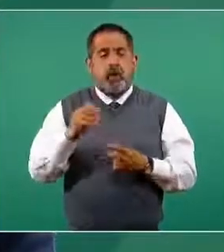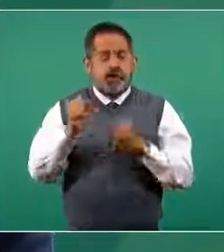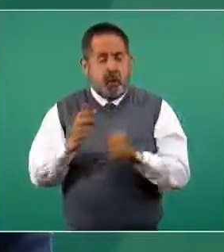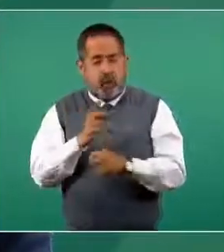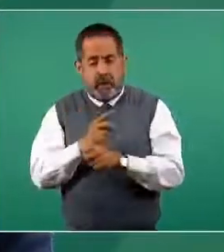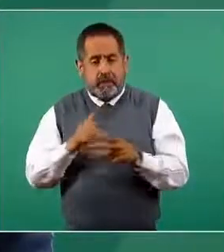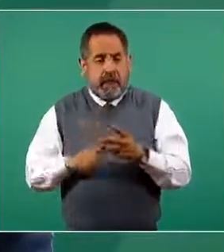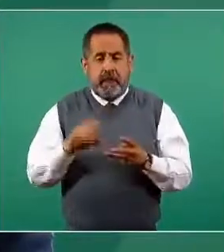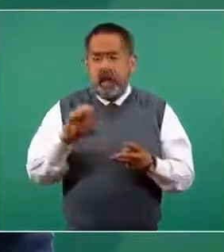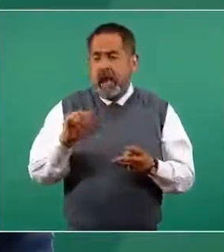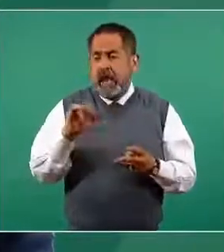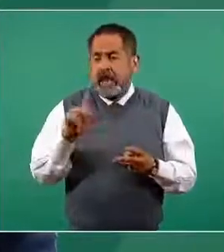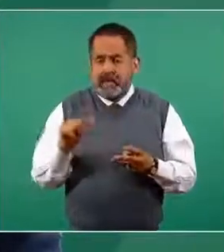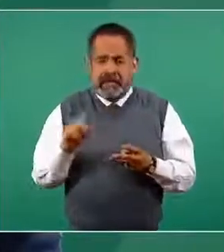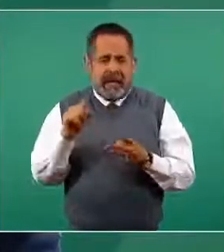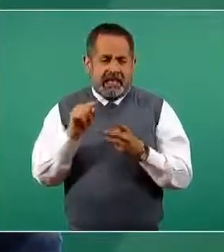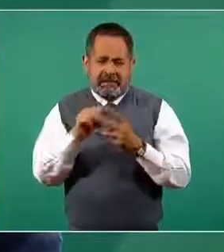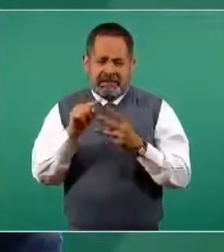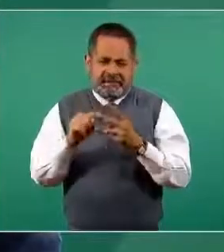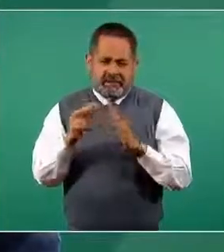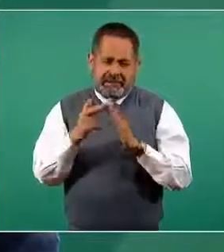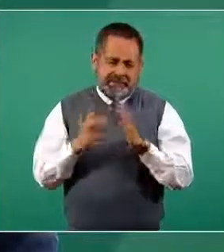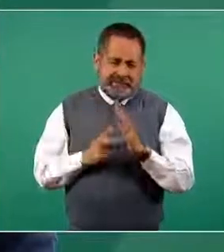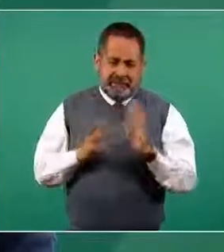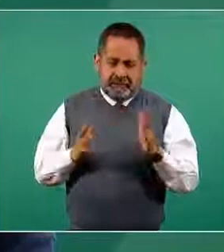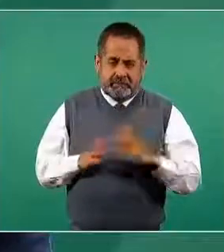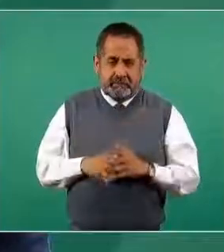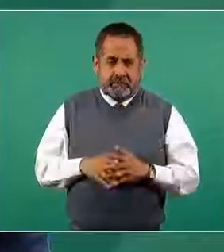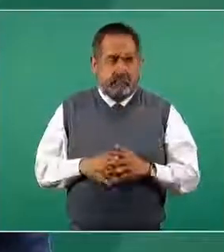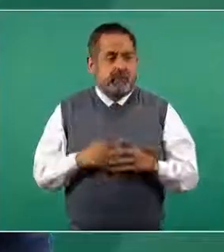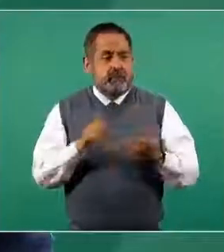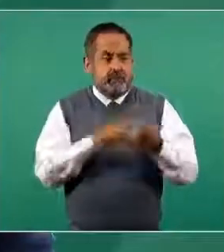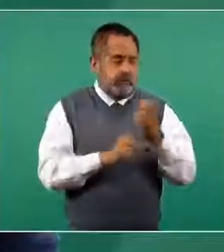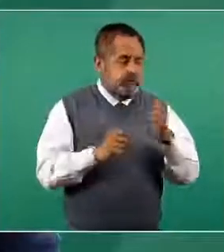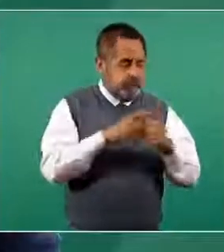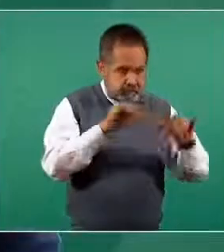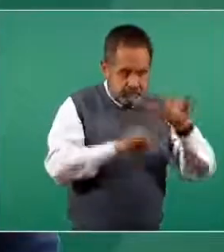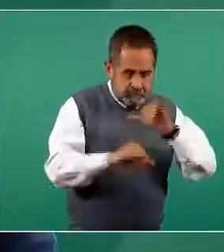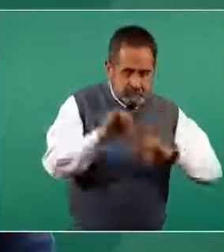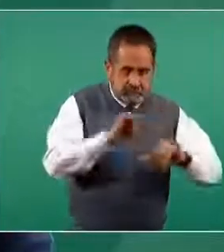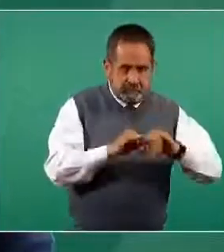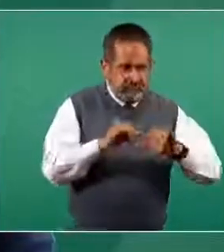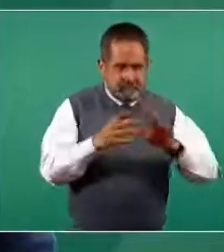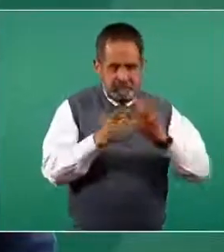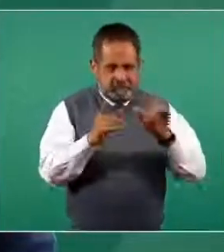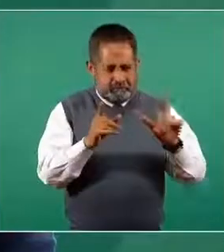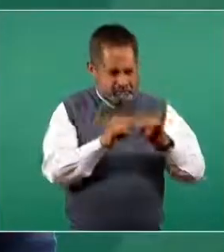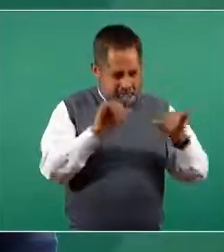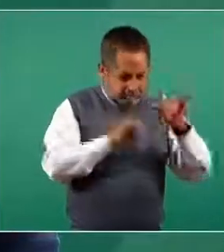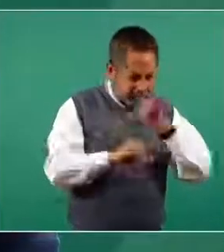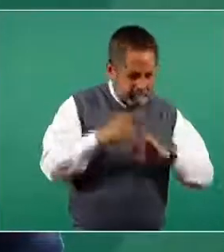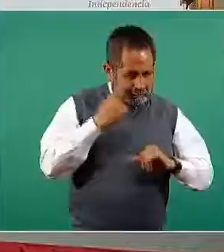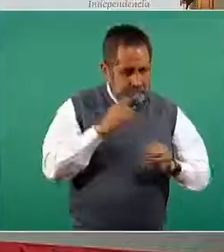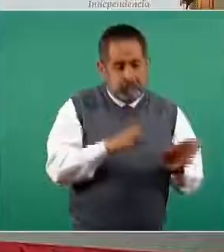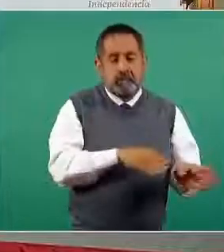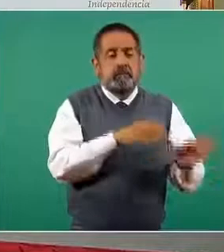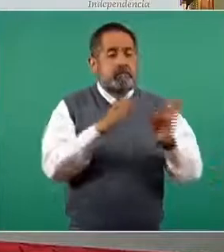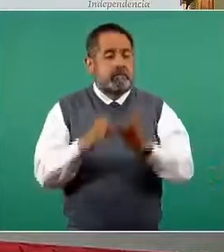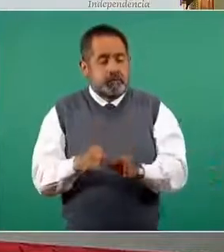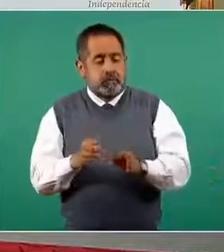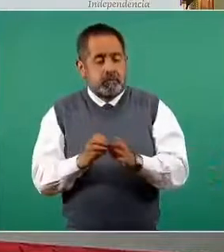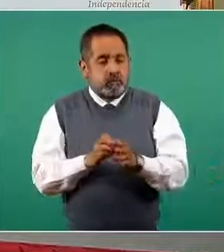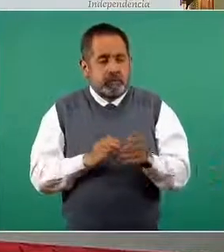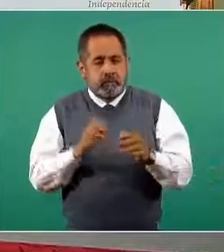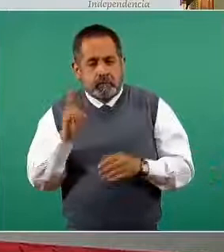y calidad de la investigación. Hay una fase que se hace en laboratorio, para ponerlo de manera resumida, hay otra fase que se hace